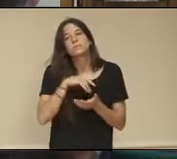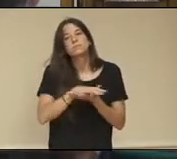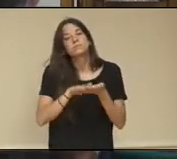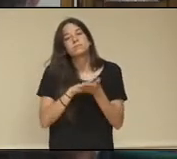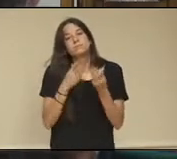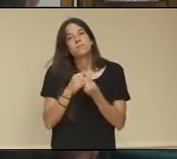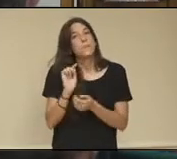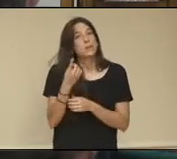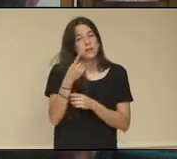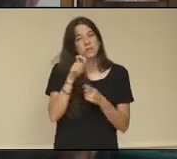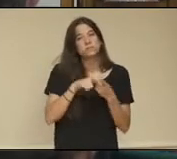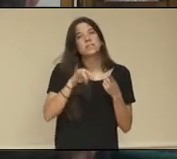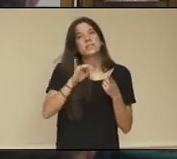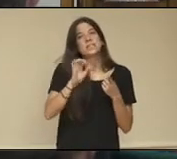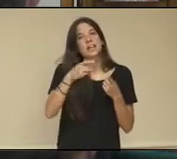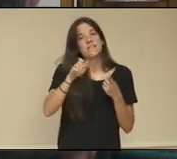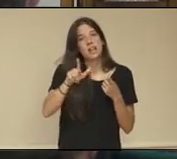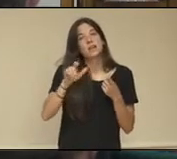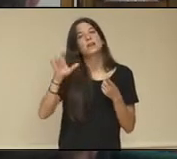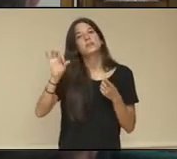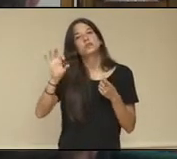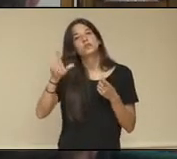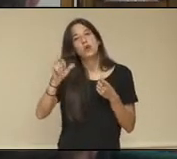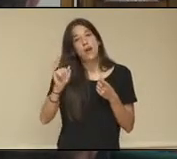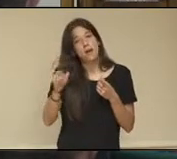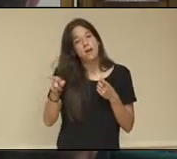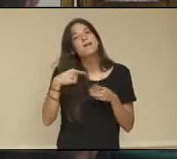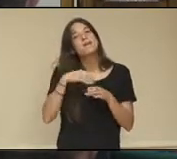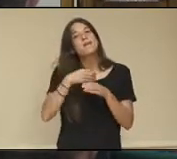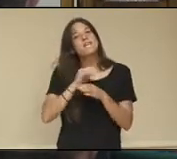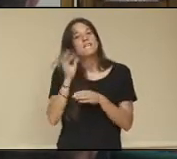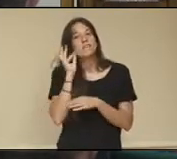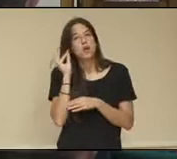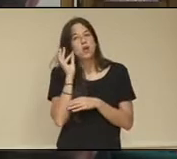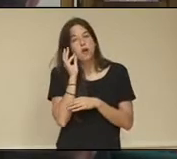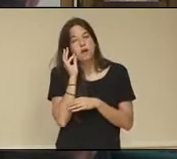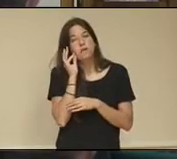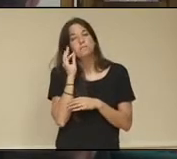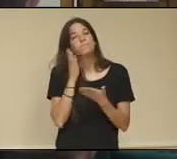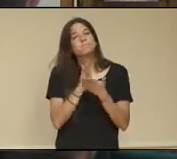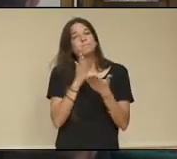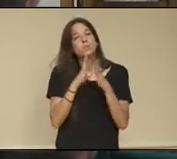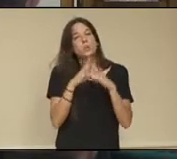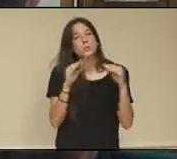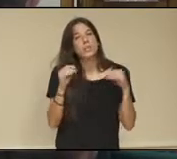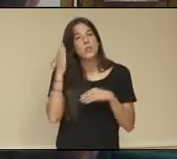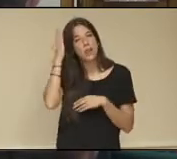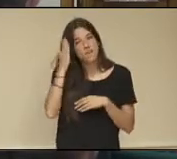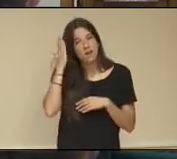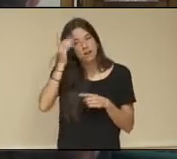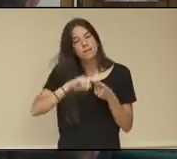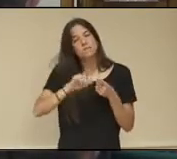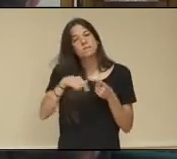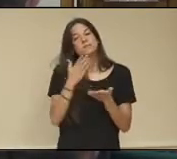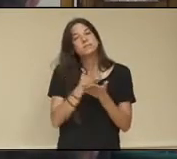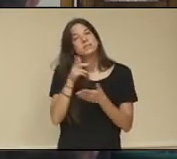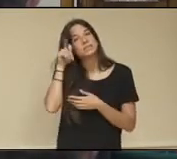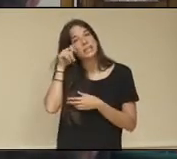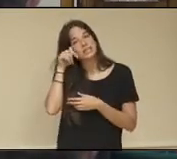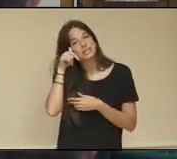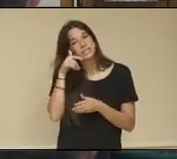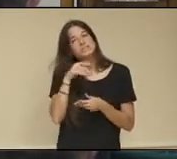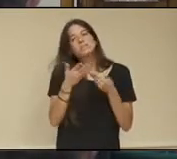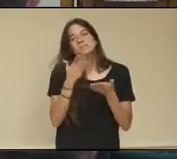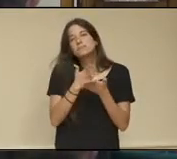primer lugar, a Isabel Sola. Ella es bióloga, se formó en la Universidad de Navarra y enseguida hizo la tesis doctoral